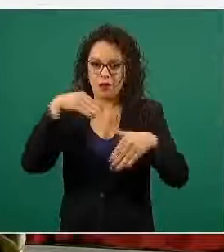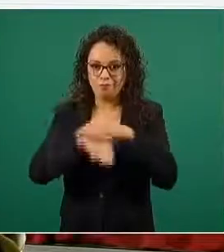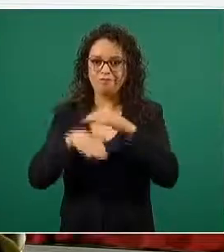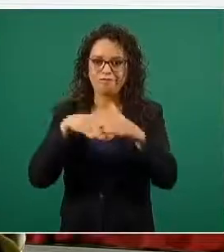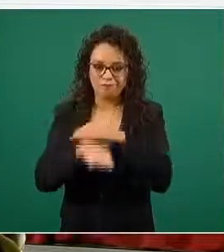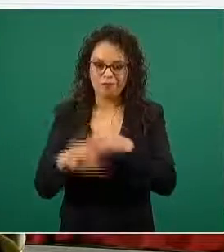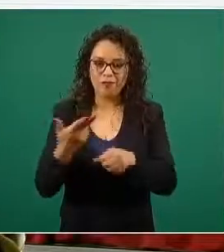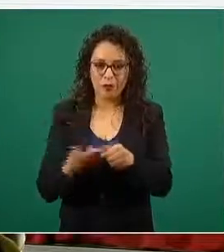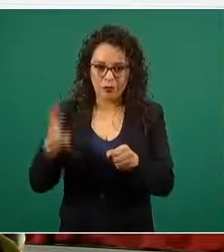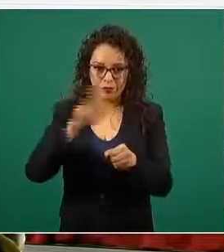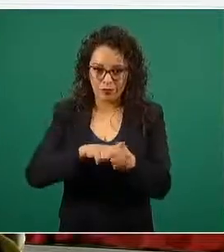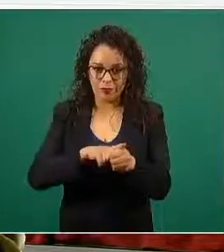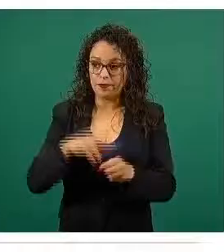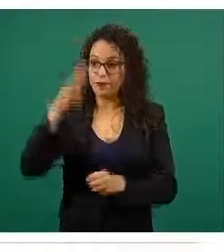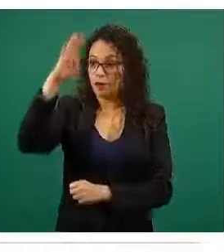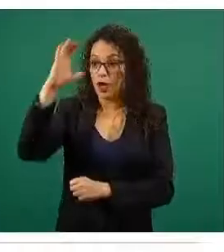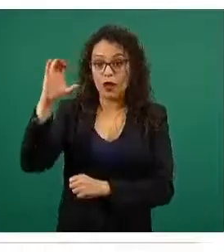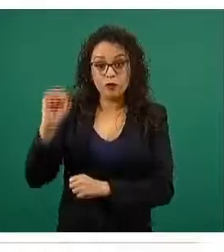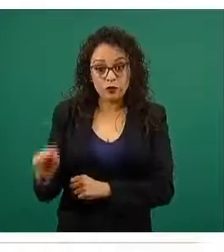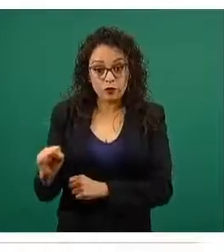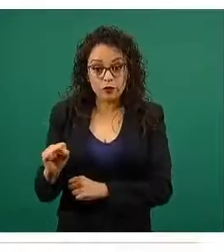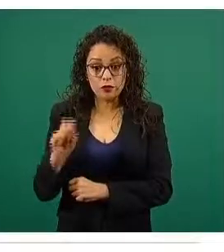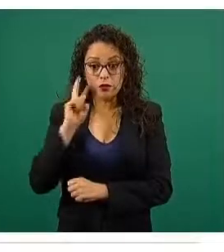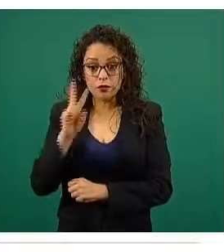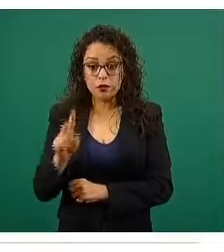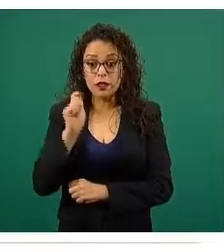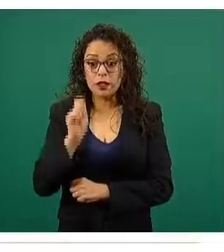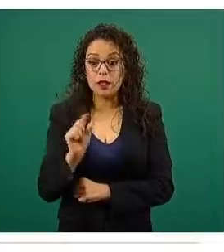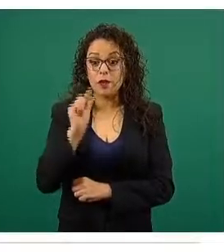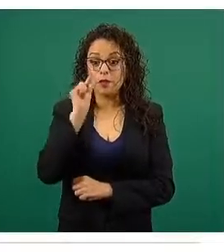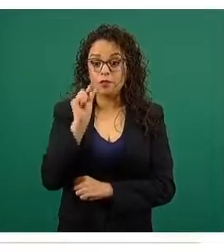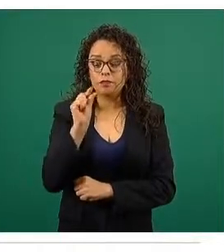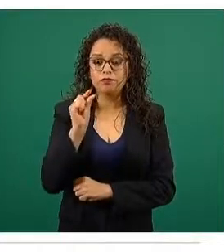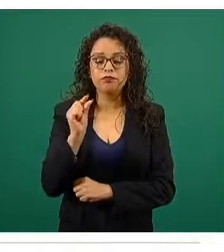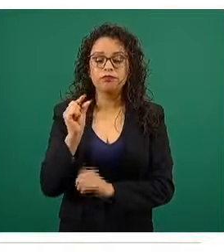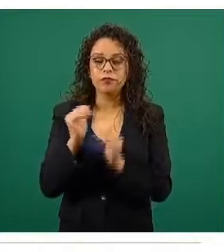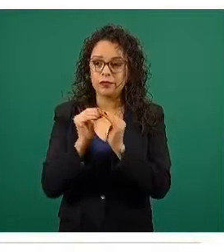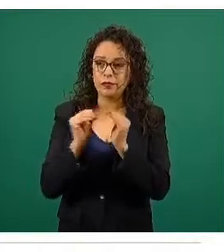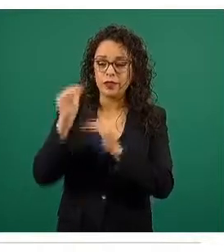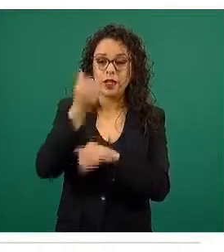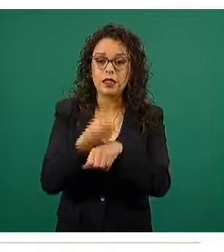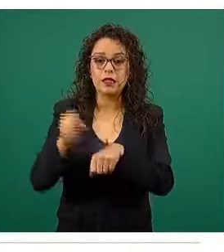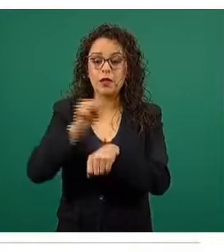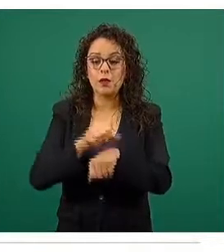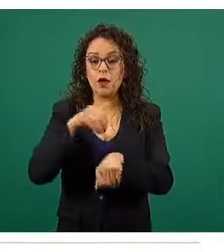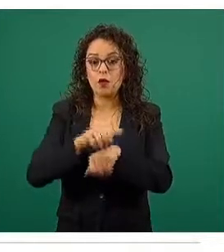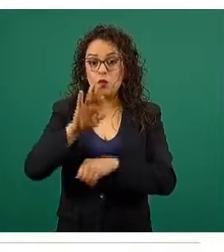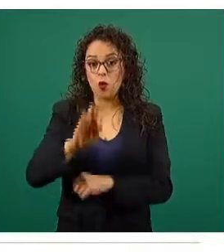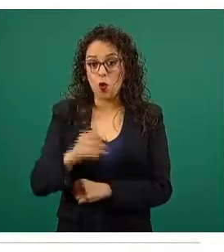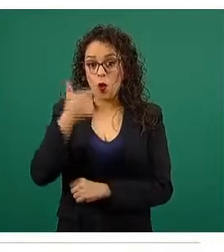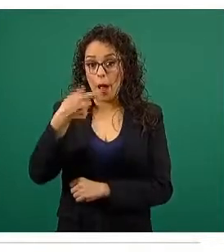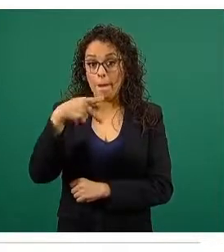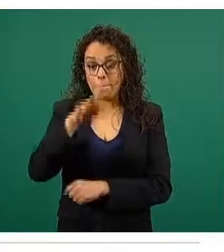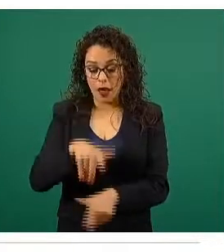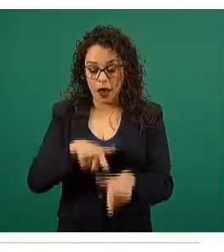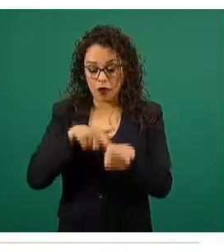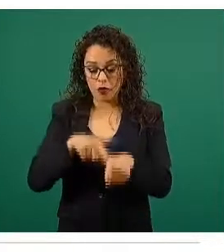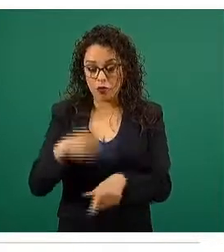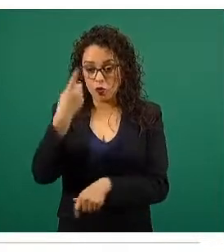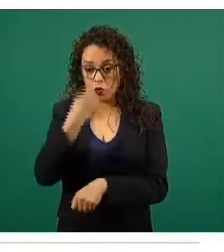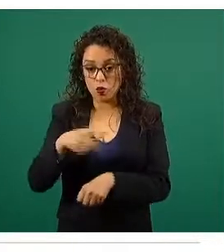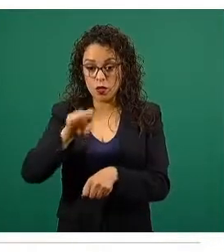Baja California Sur, estabilización, tuvo el incremento desde la semana 47, pero llevamos una semana en donde